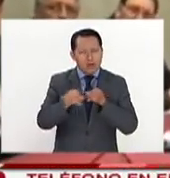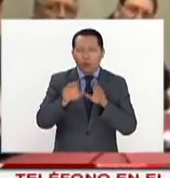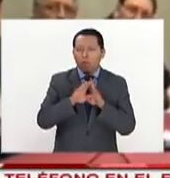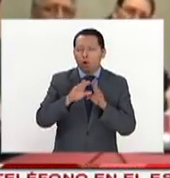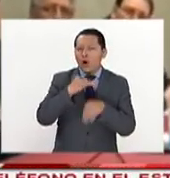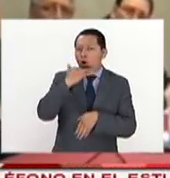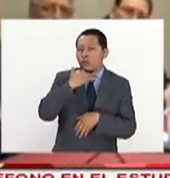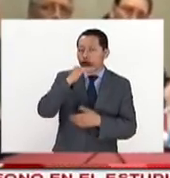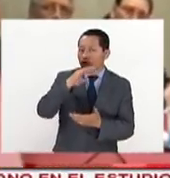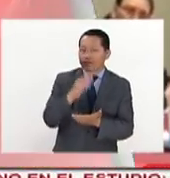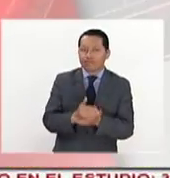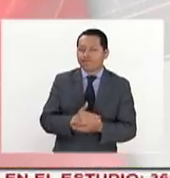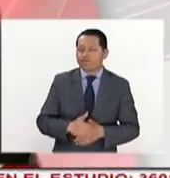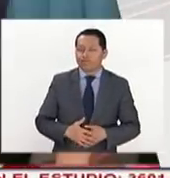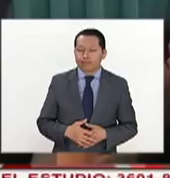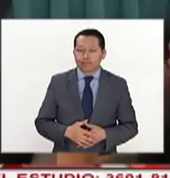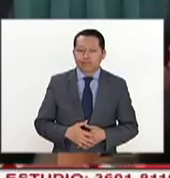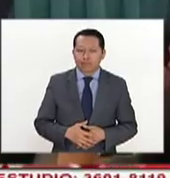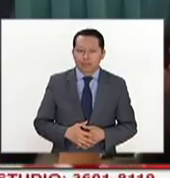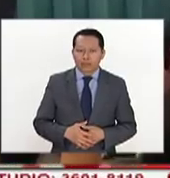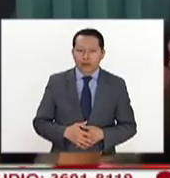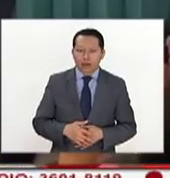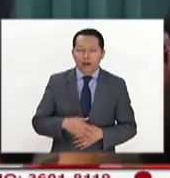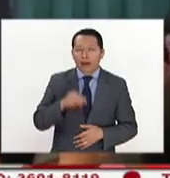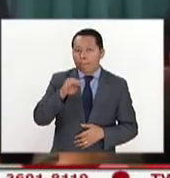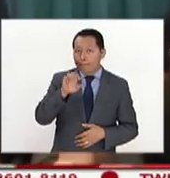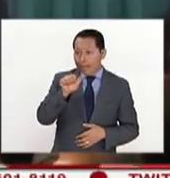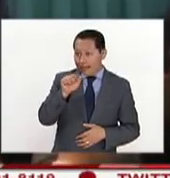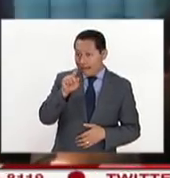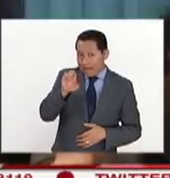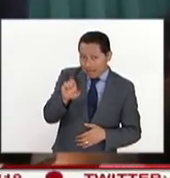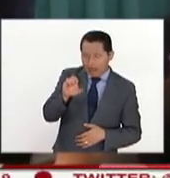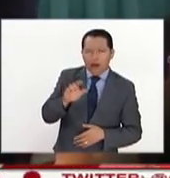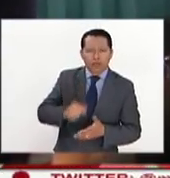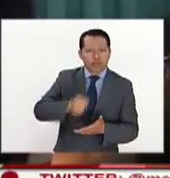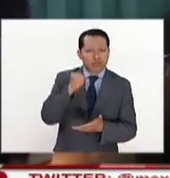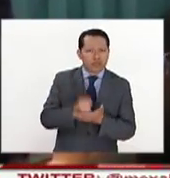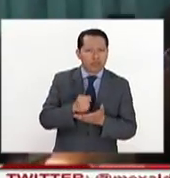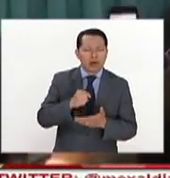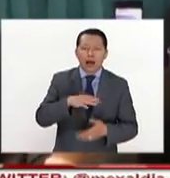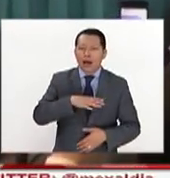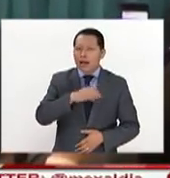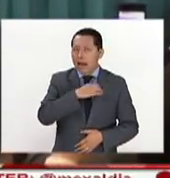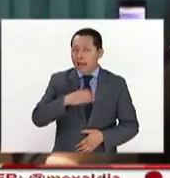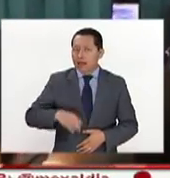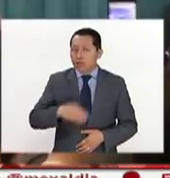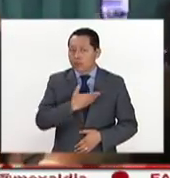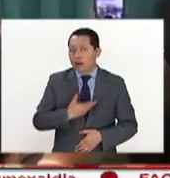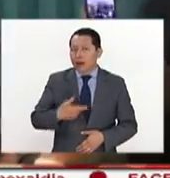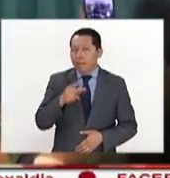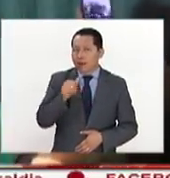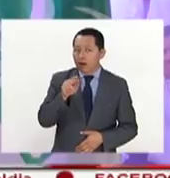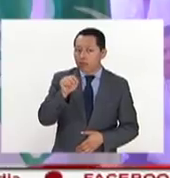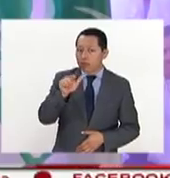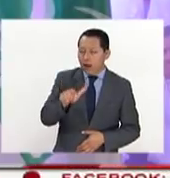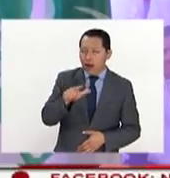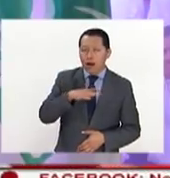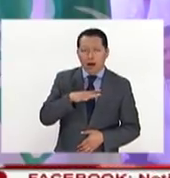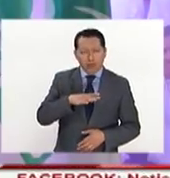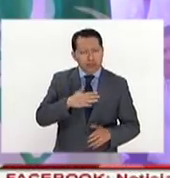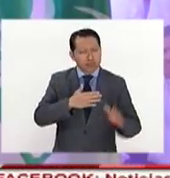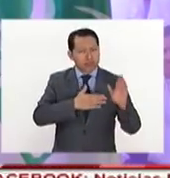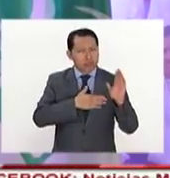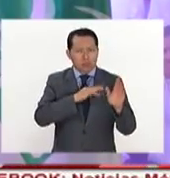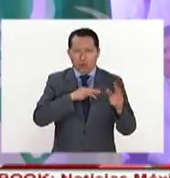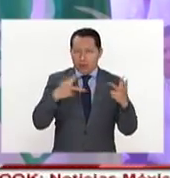con la corrupción. José Antonio Meade fue ratificado como candidato presidencial por el PANAL. Se comprometió a